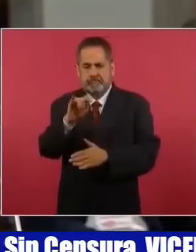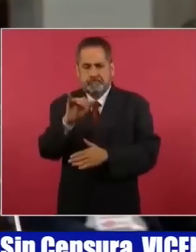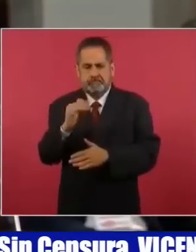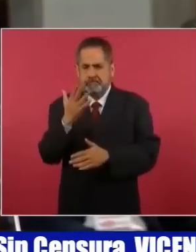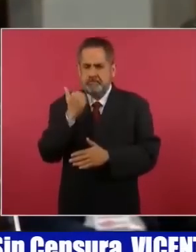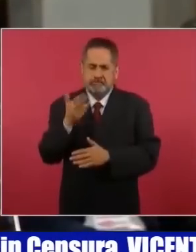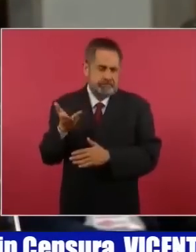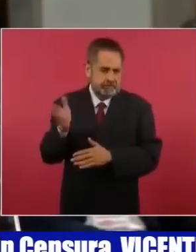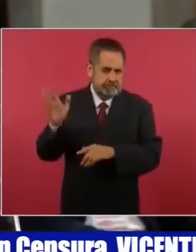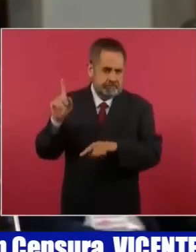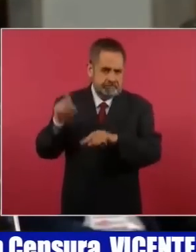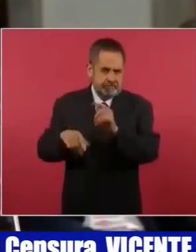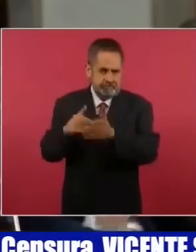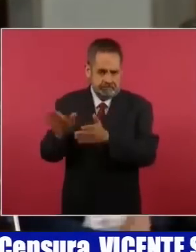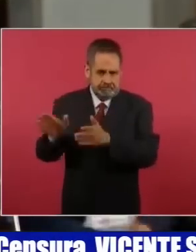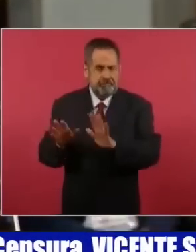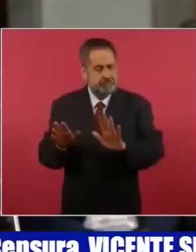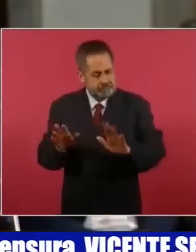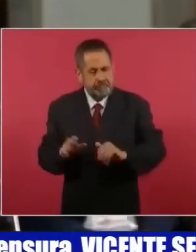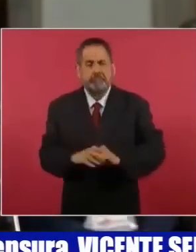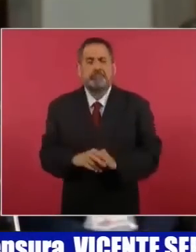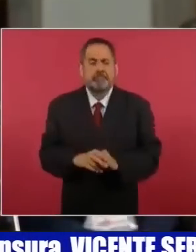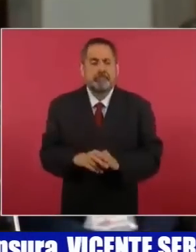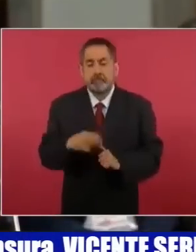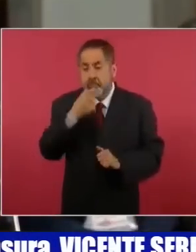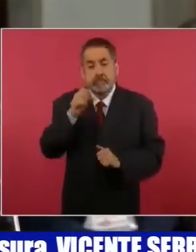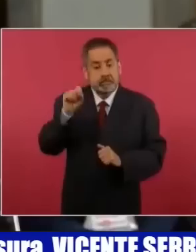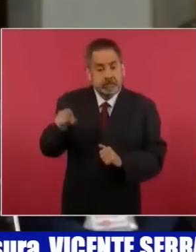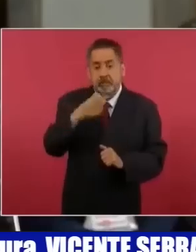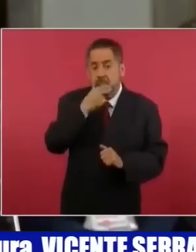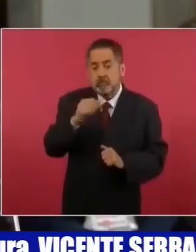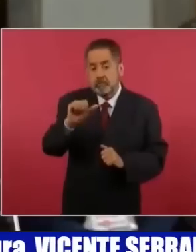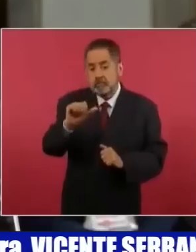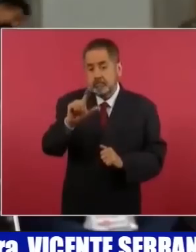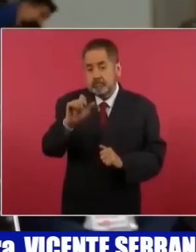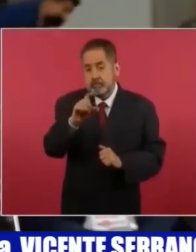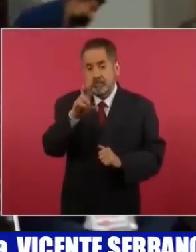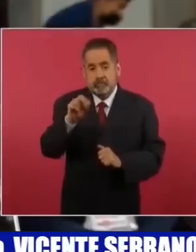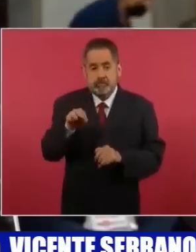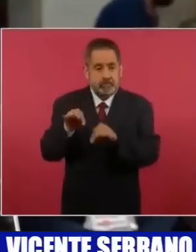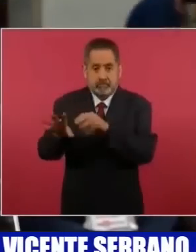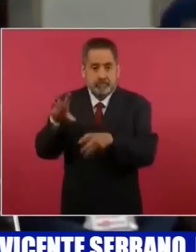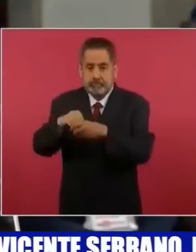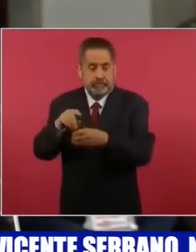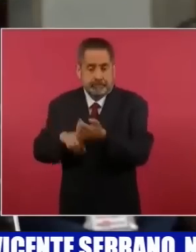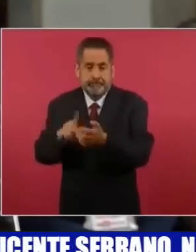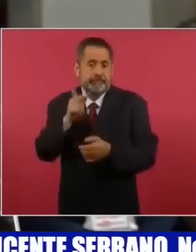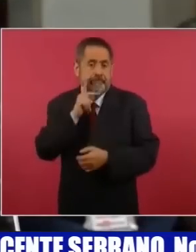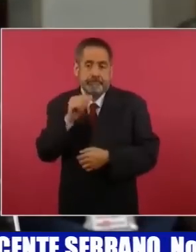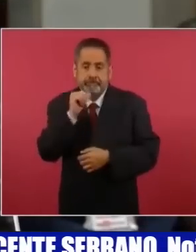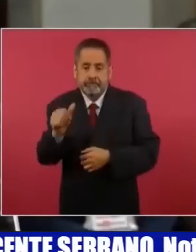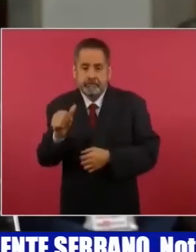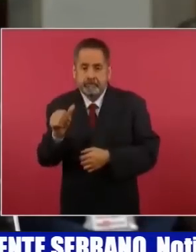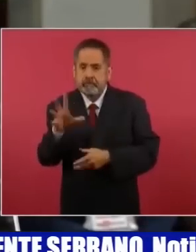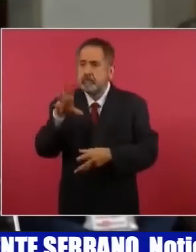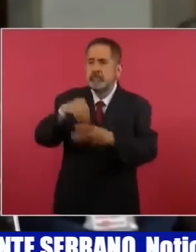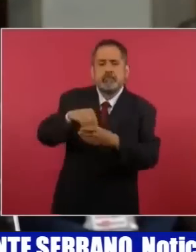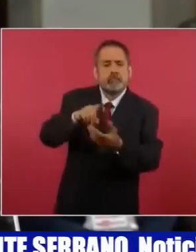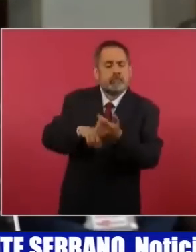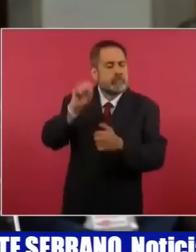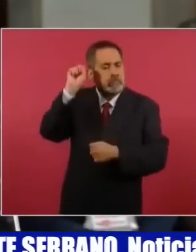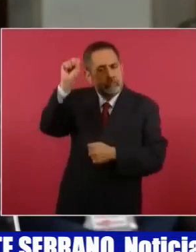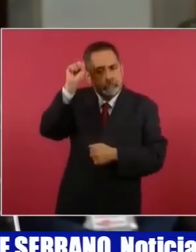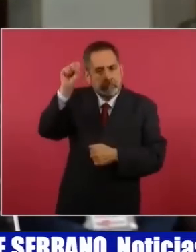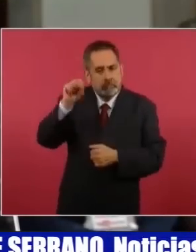de la empresa. Pues esta persona, Alejandro Cabrera Fernández, si bien ya no trabaja en Pemex, está en el sindicato.